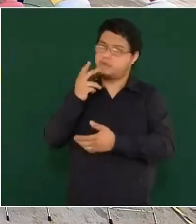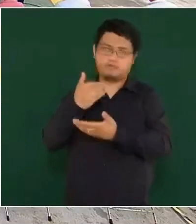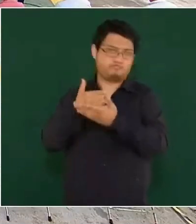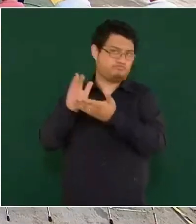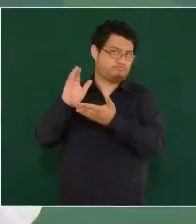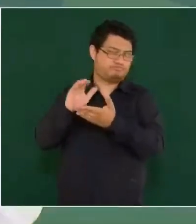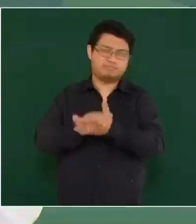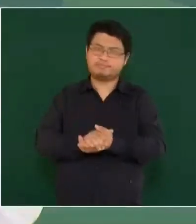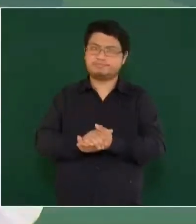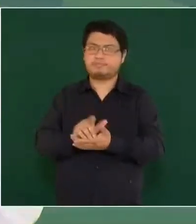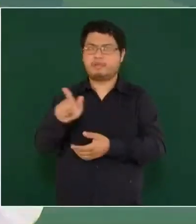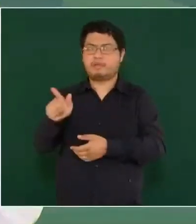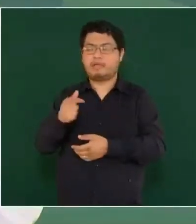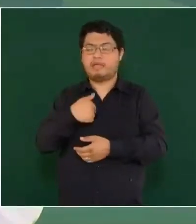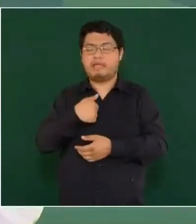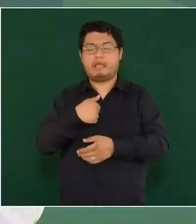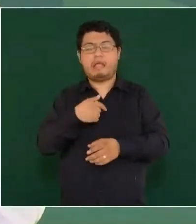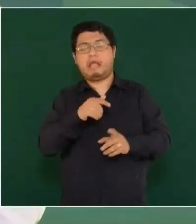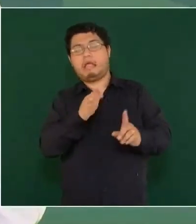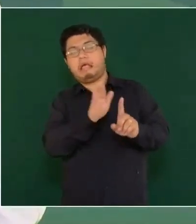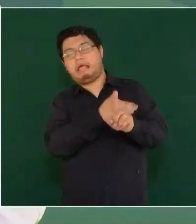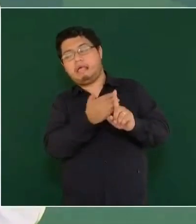toda esa simulación